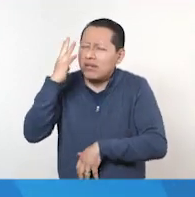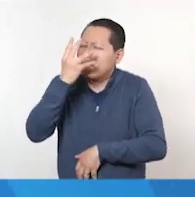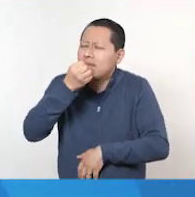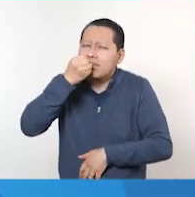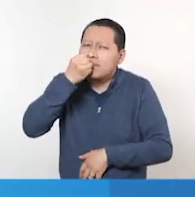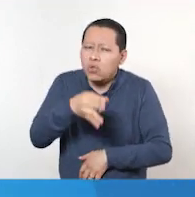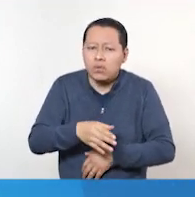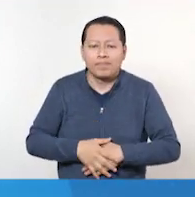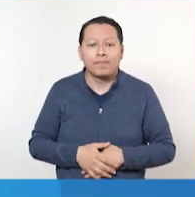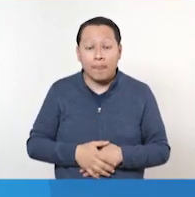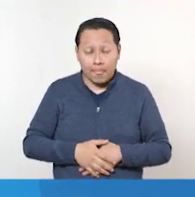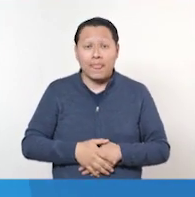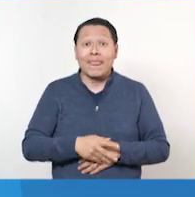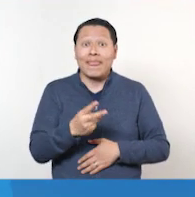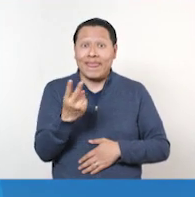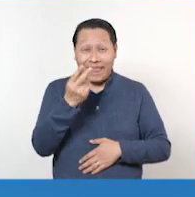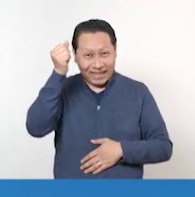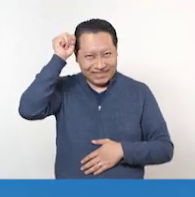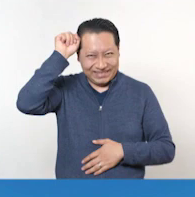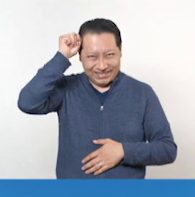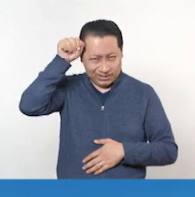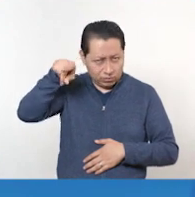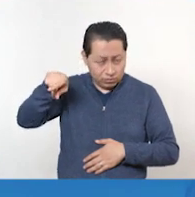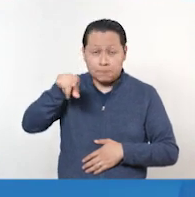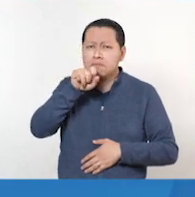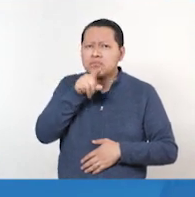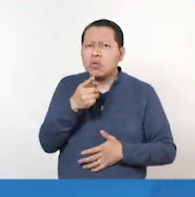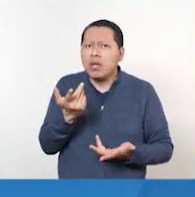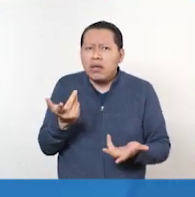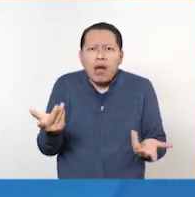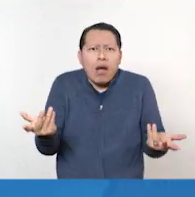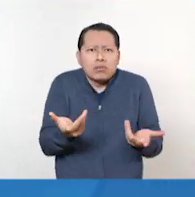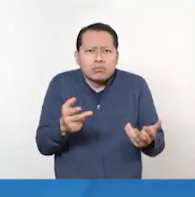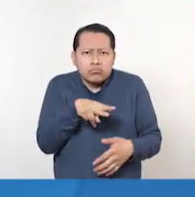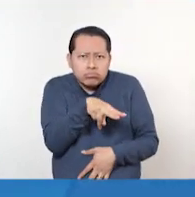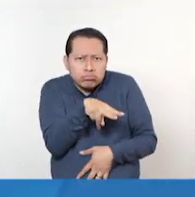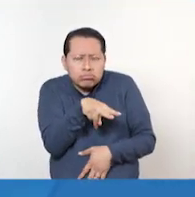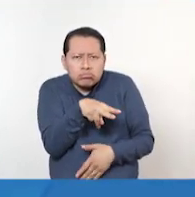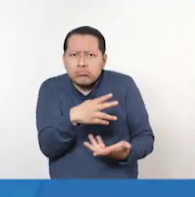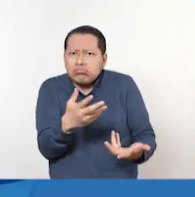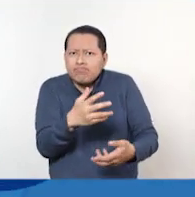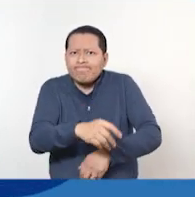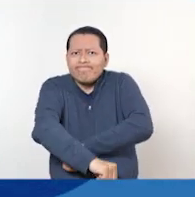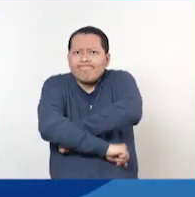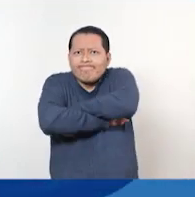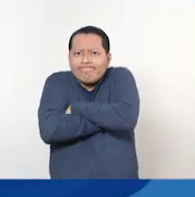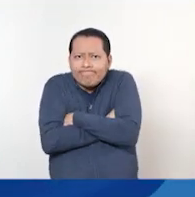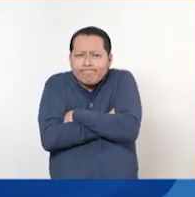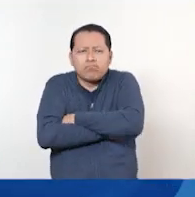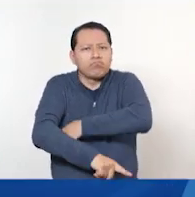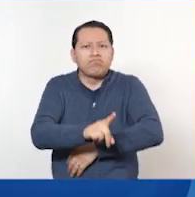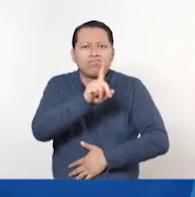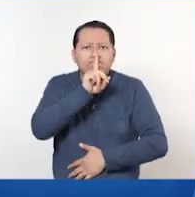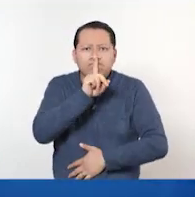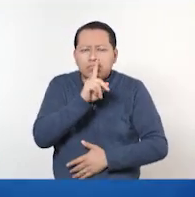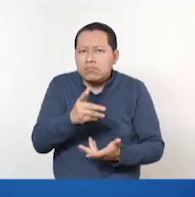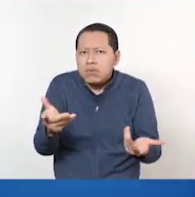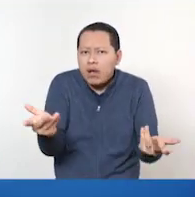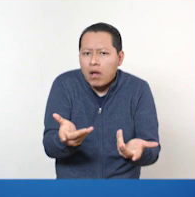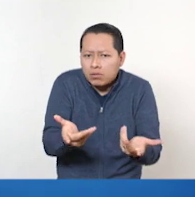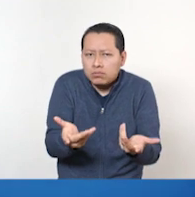bellísima. Así que Ishanti y Curi no se podían quedar con los brazos cruzados. ¿Escuchaste,